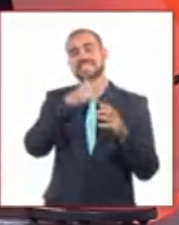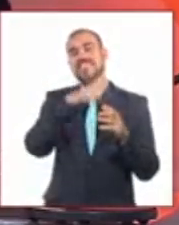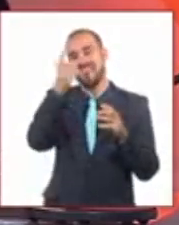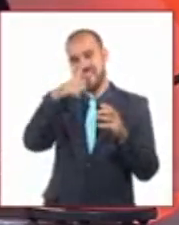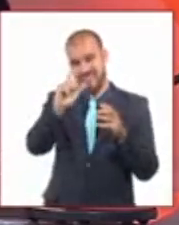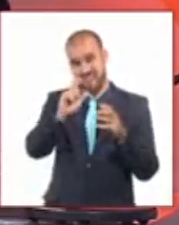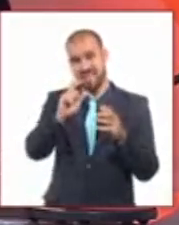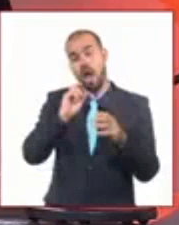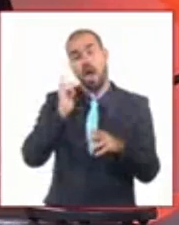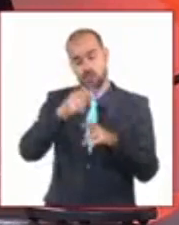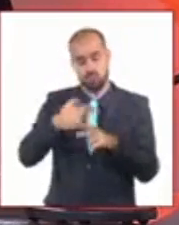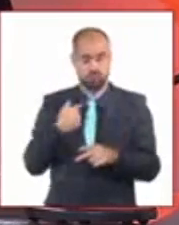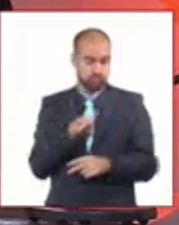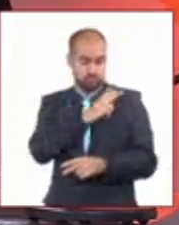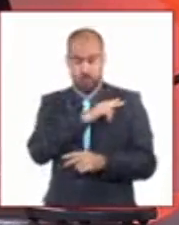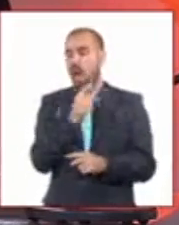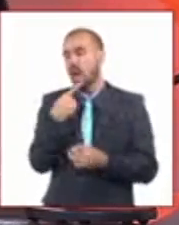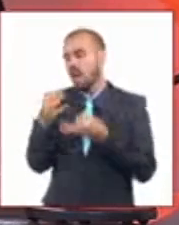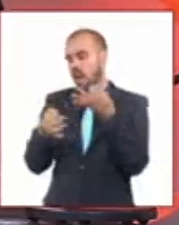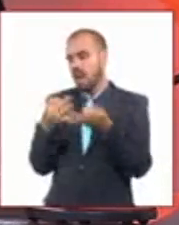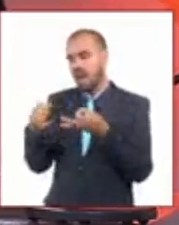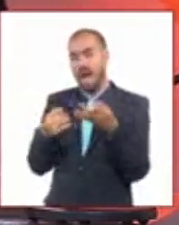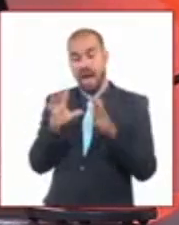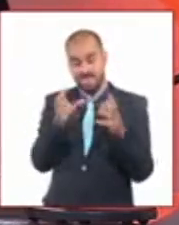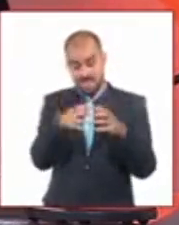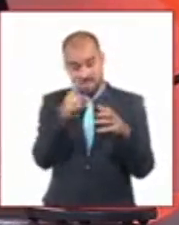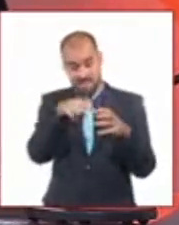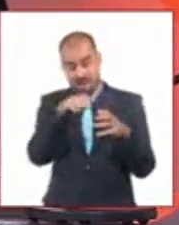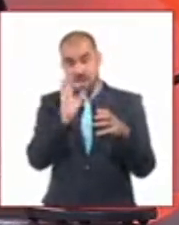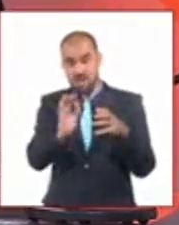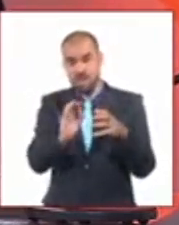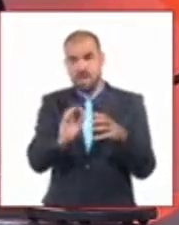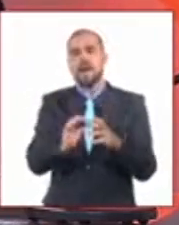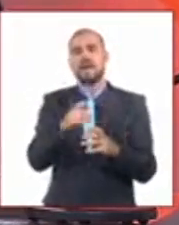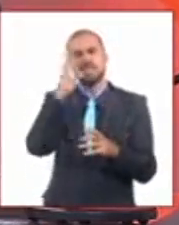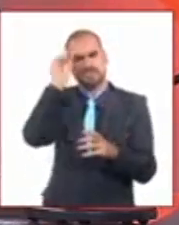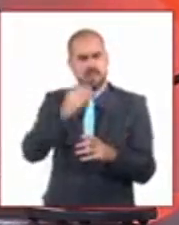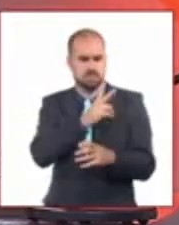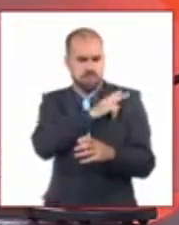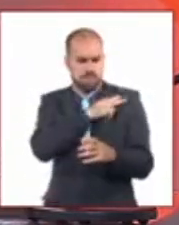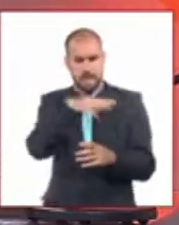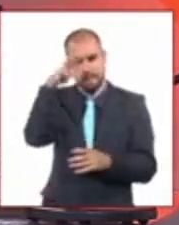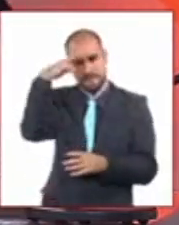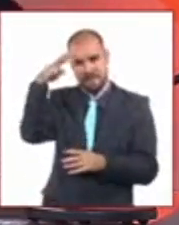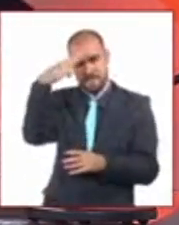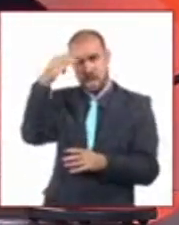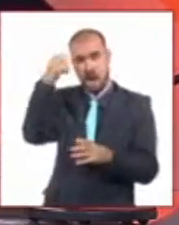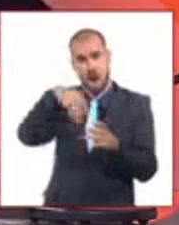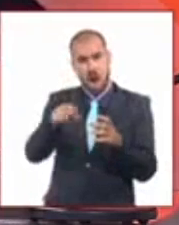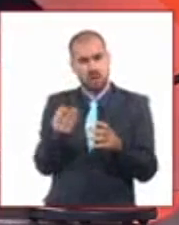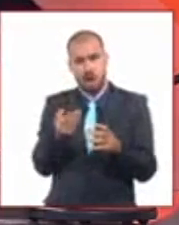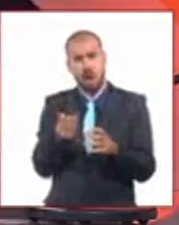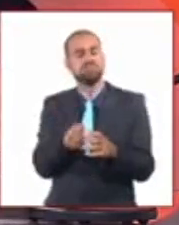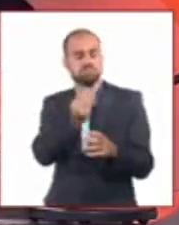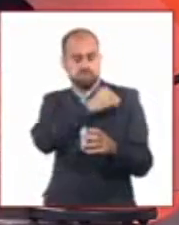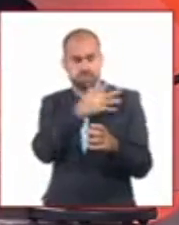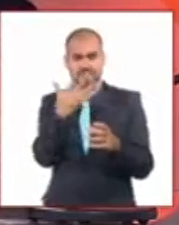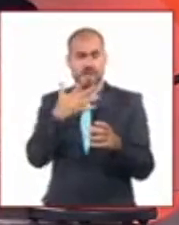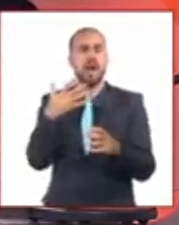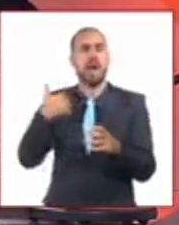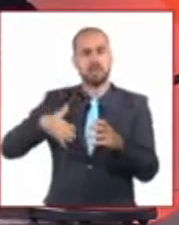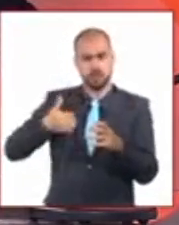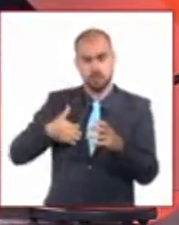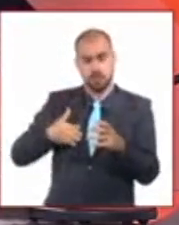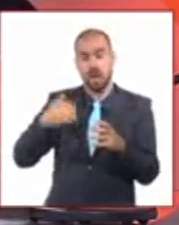que está pues reviviendo desde la presidencia por témpore de mexico ahora con argentina y que constituye la mirada